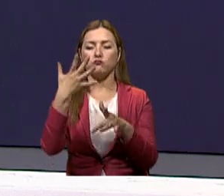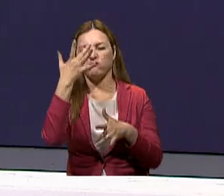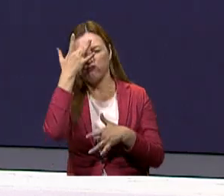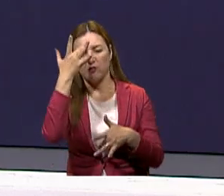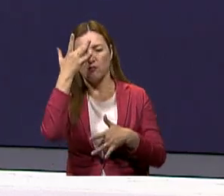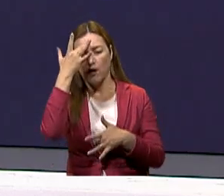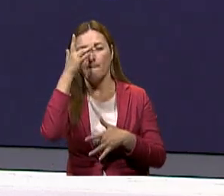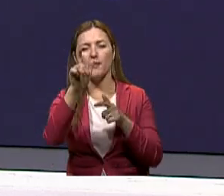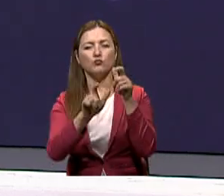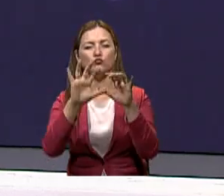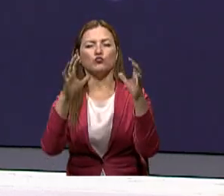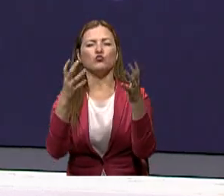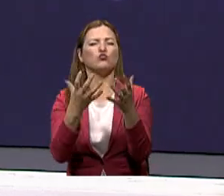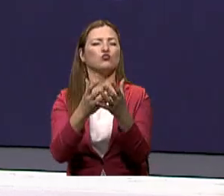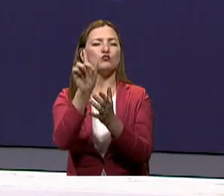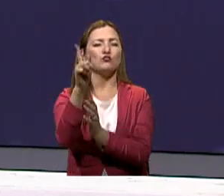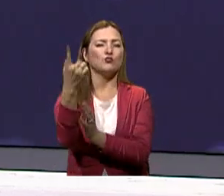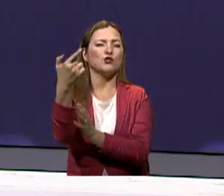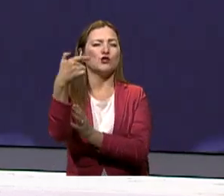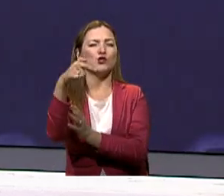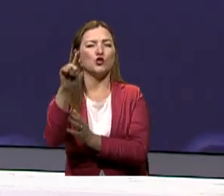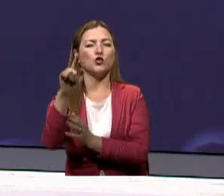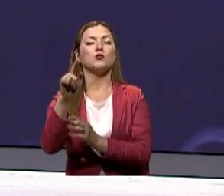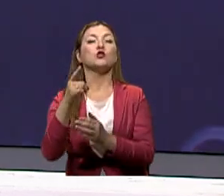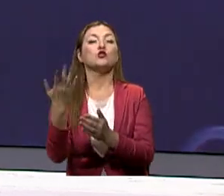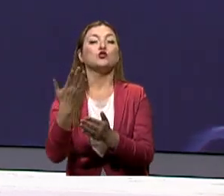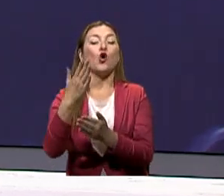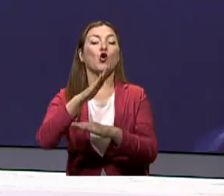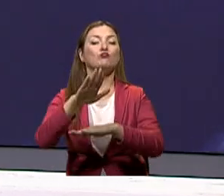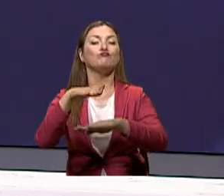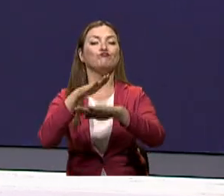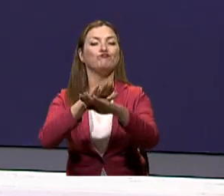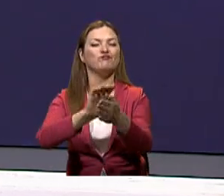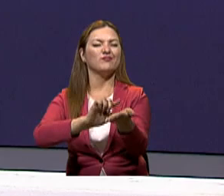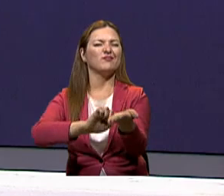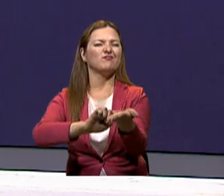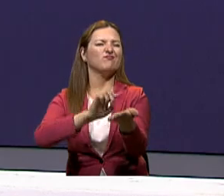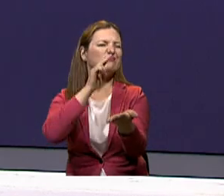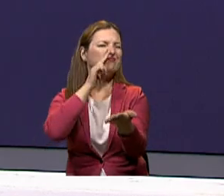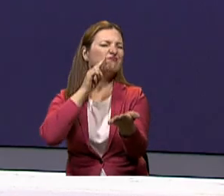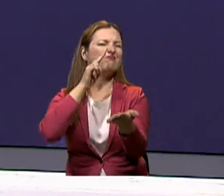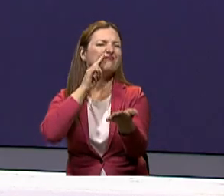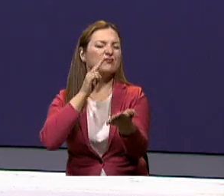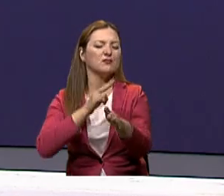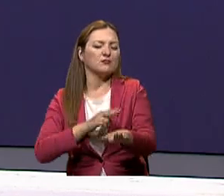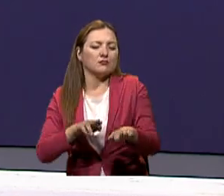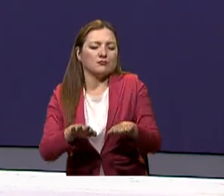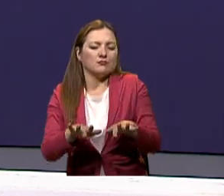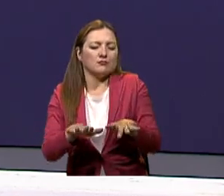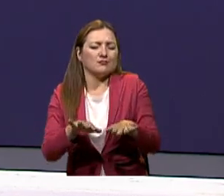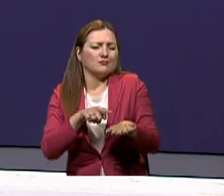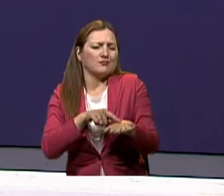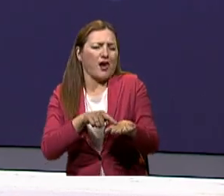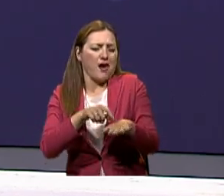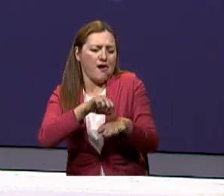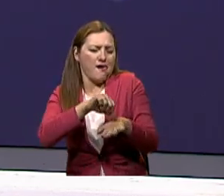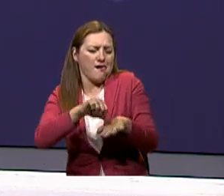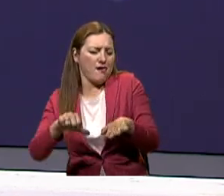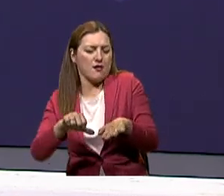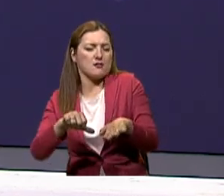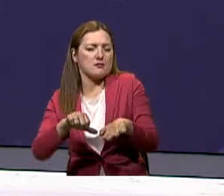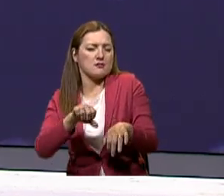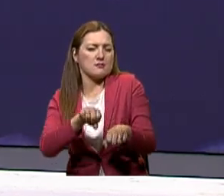diabetes mellitus, el famoso pie diabético. ¿Qué es esto? ¿Cómo se produce? ¿Qué condiciones puede desencadenar? Pues básicamente el